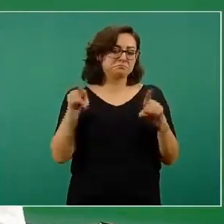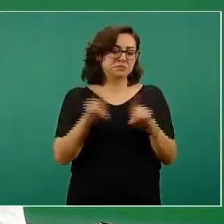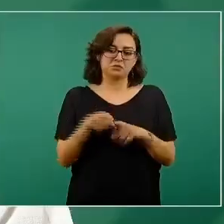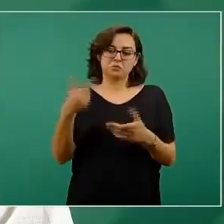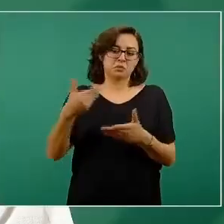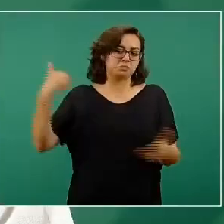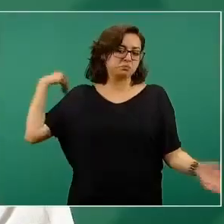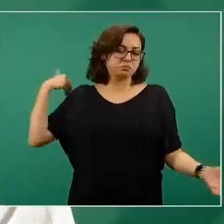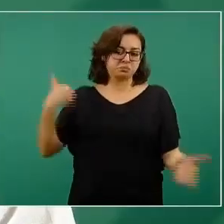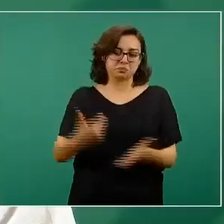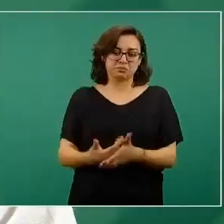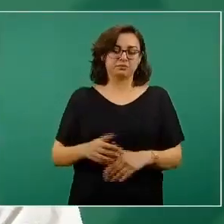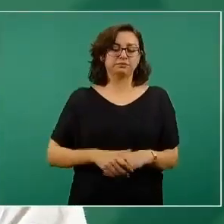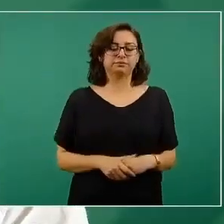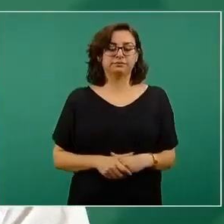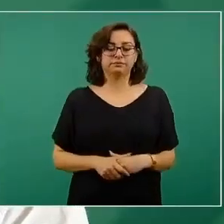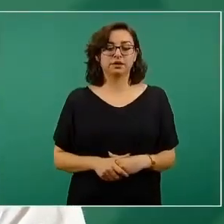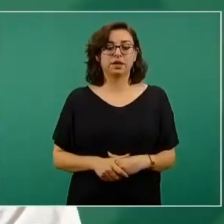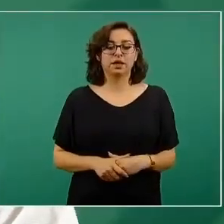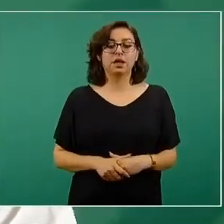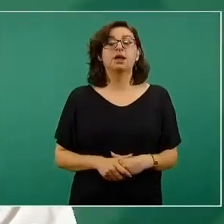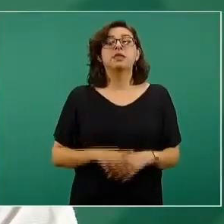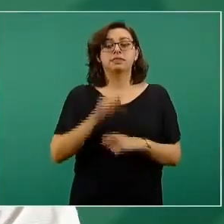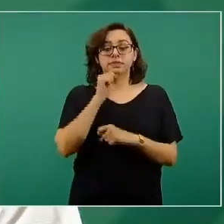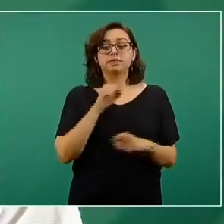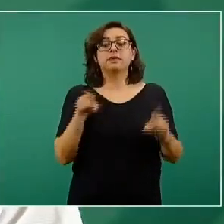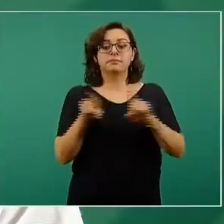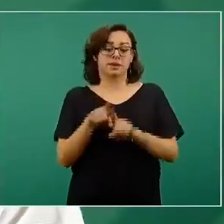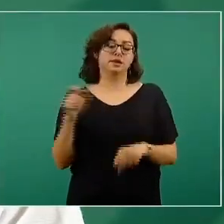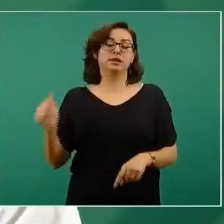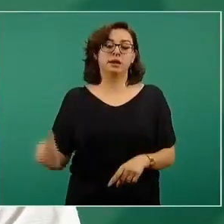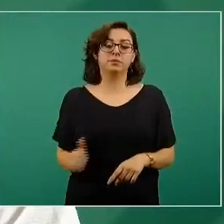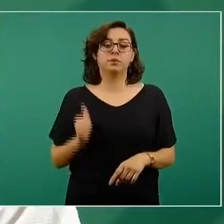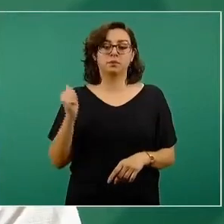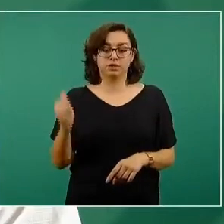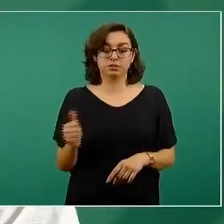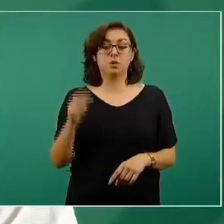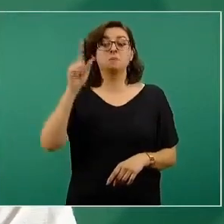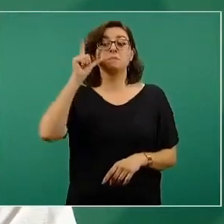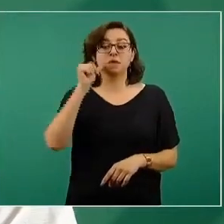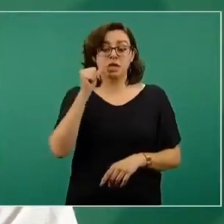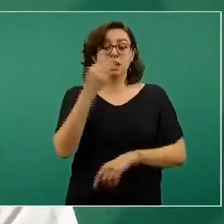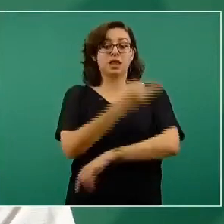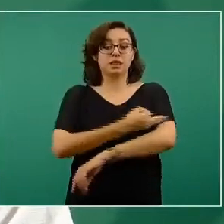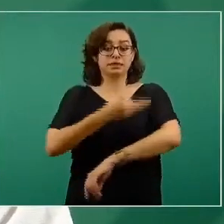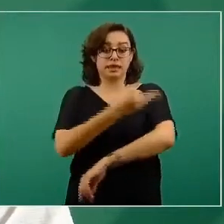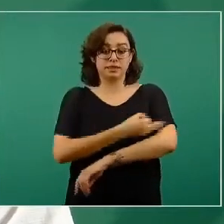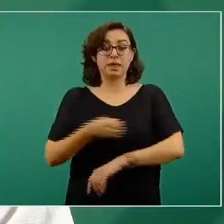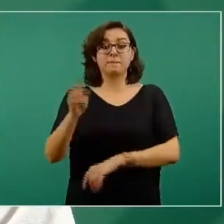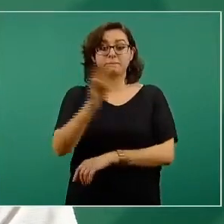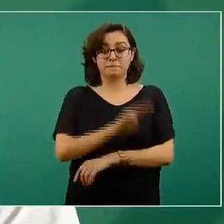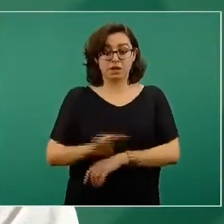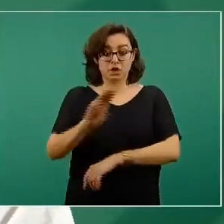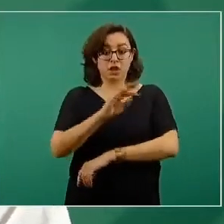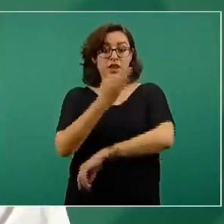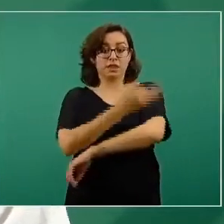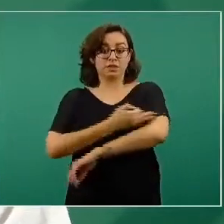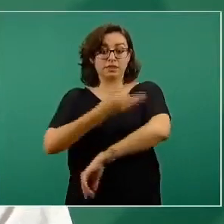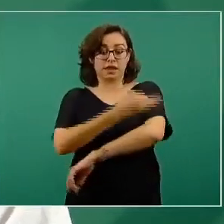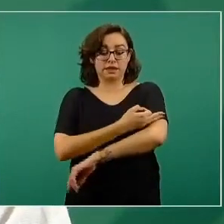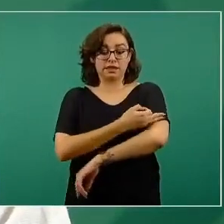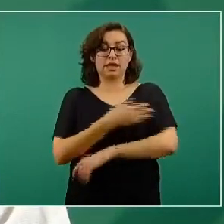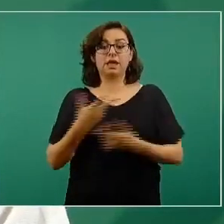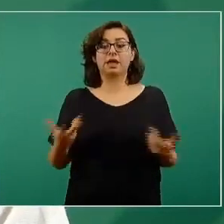generales que hemos hecho. Y también, aquí aprovecho para comentar, en la tarde de mañana y el miércoles estaremos junto